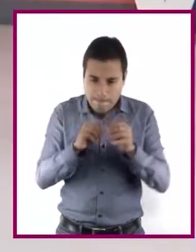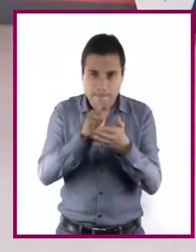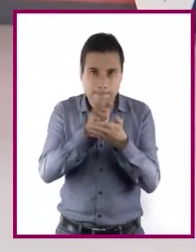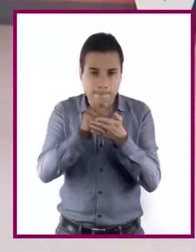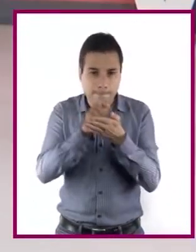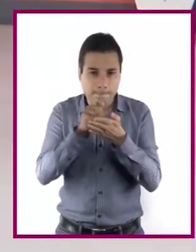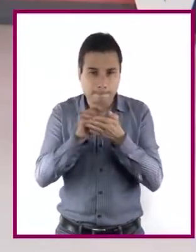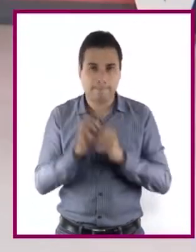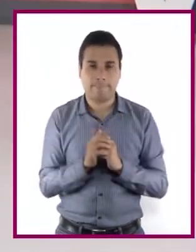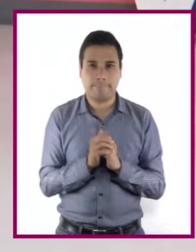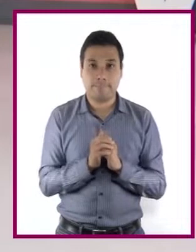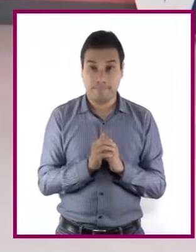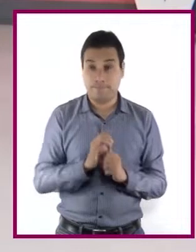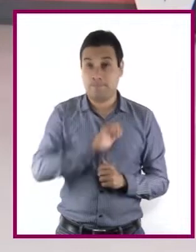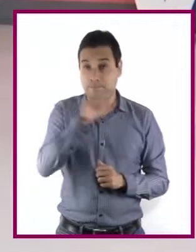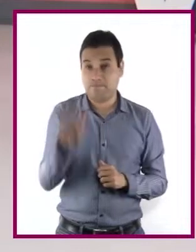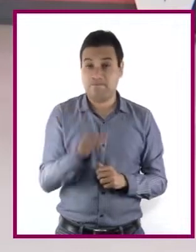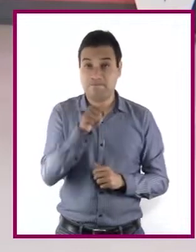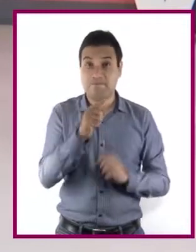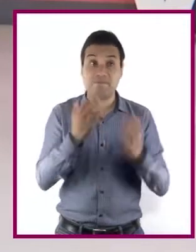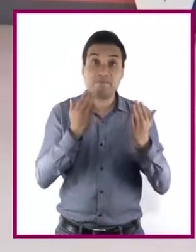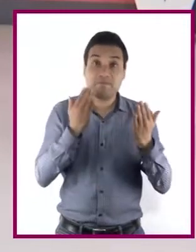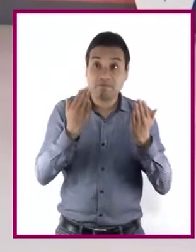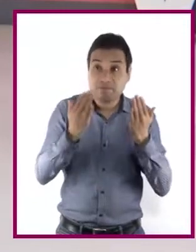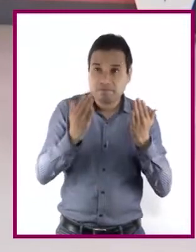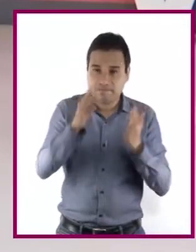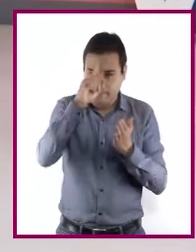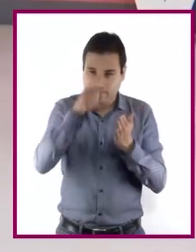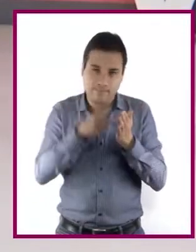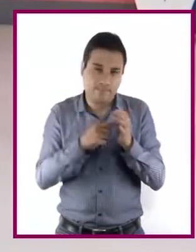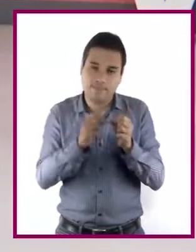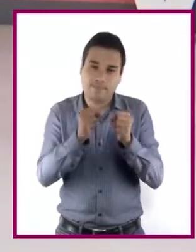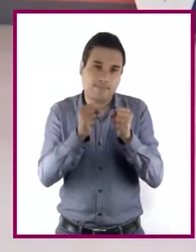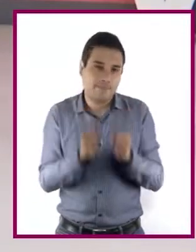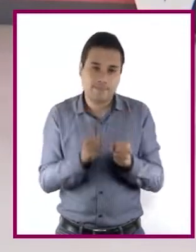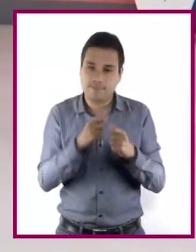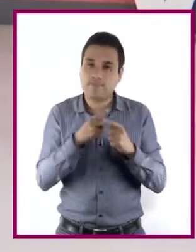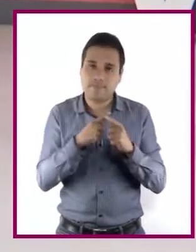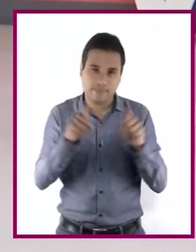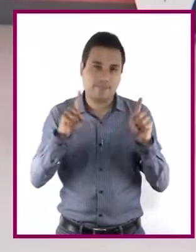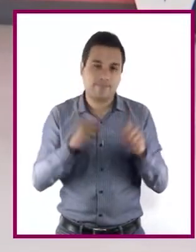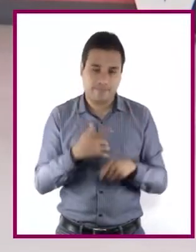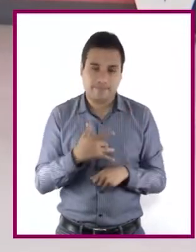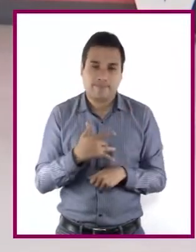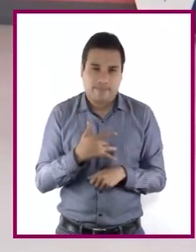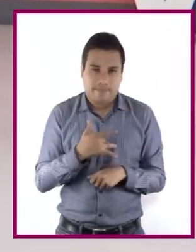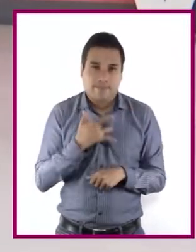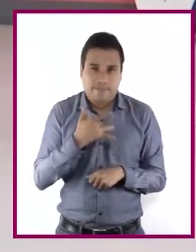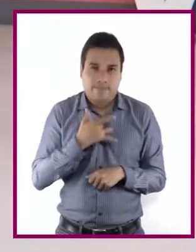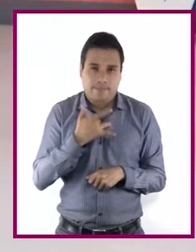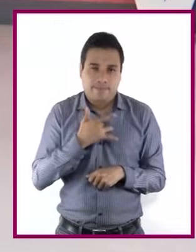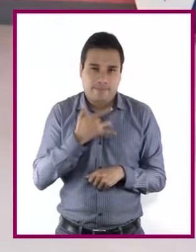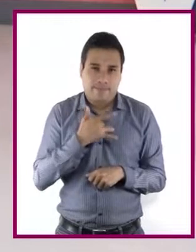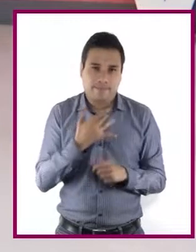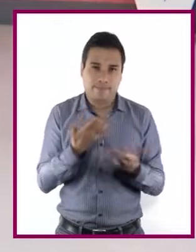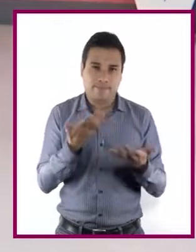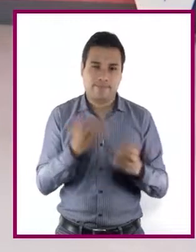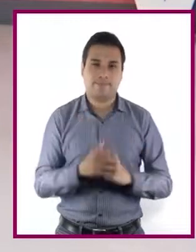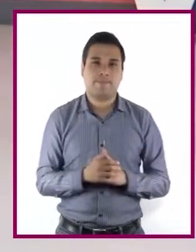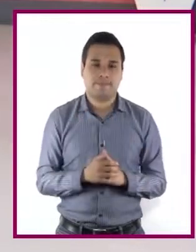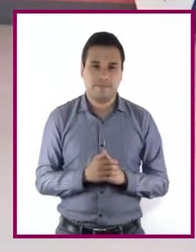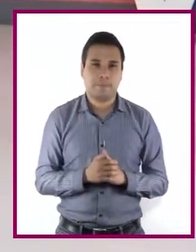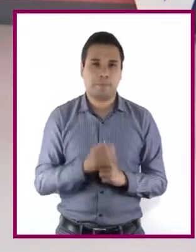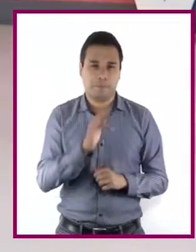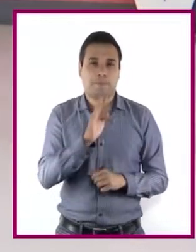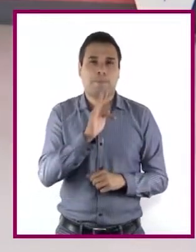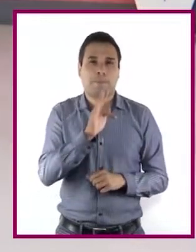punto que si se comparan ambas versiones, las experiencias son completamente distintas y permiten percibir los distintos